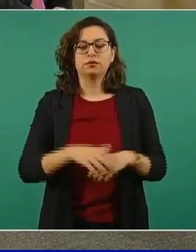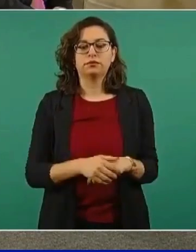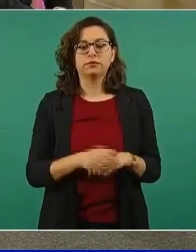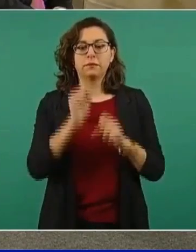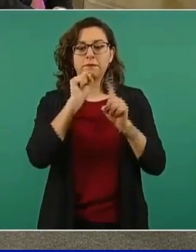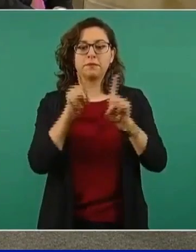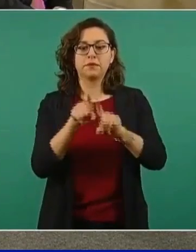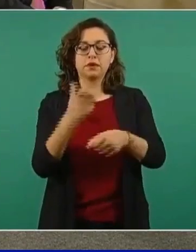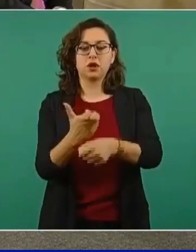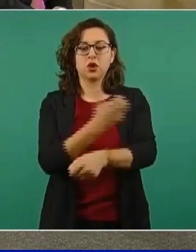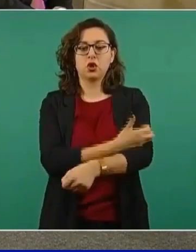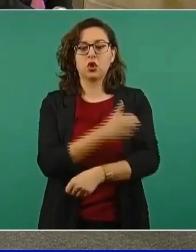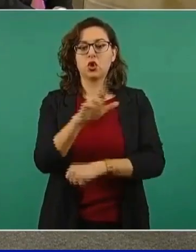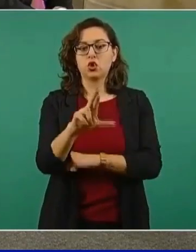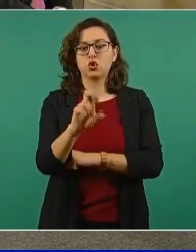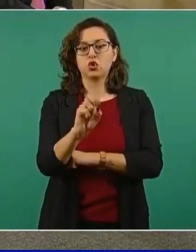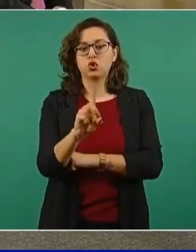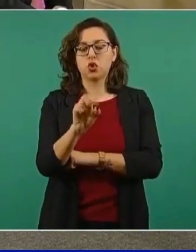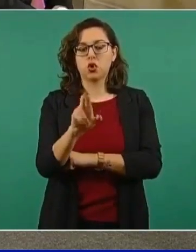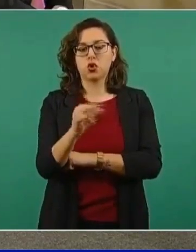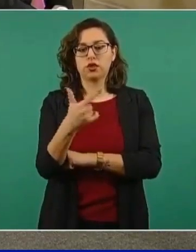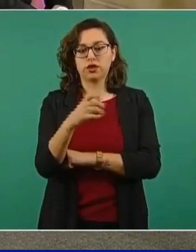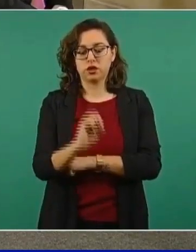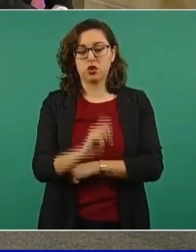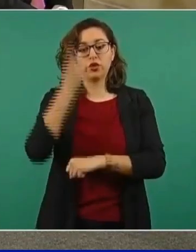Rodrigo Castillo, que es el director educativo